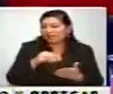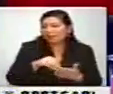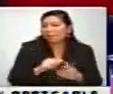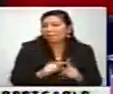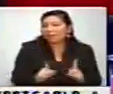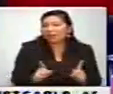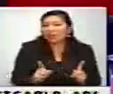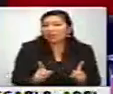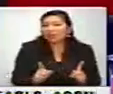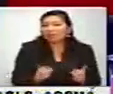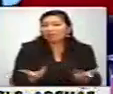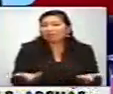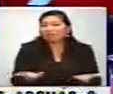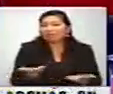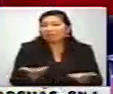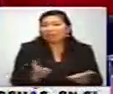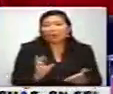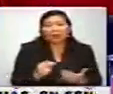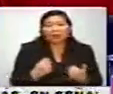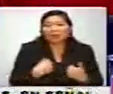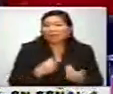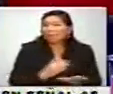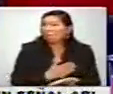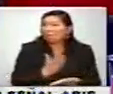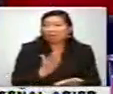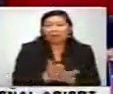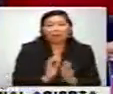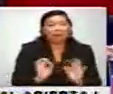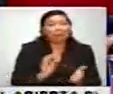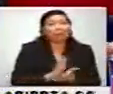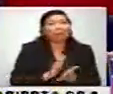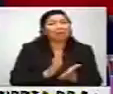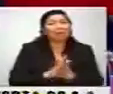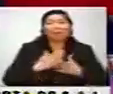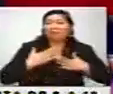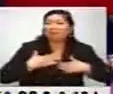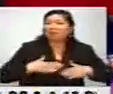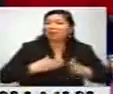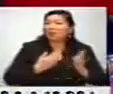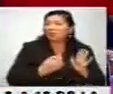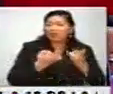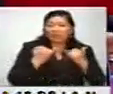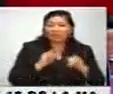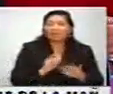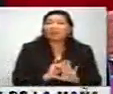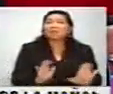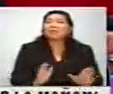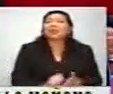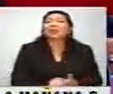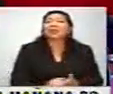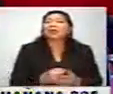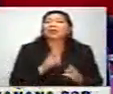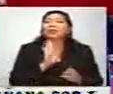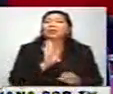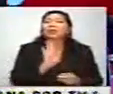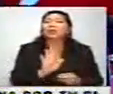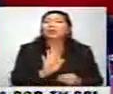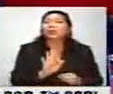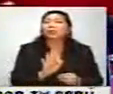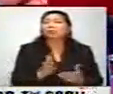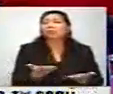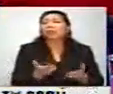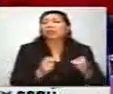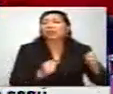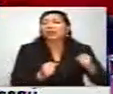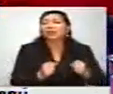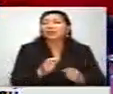notificados, pero los casos que no tienen problema, todo el mundo se queda tranquilo porque nadie va a publicar su información ni va a afectar